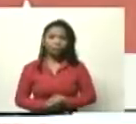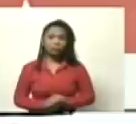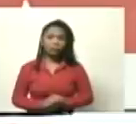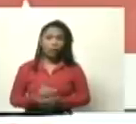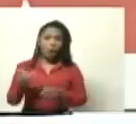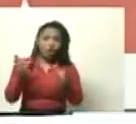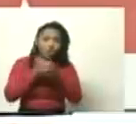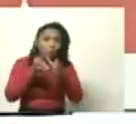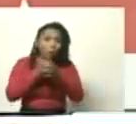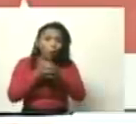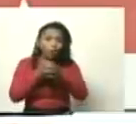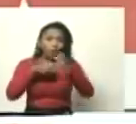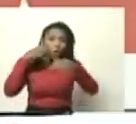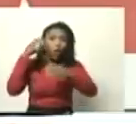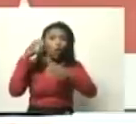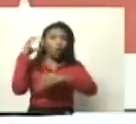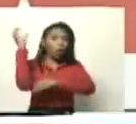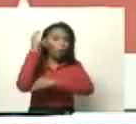Mercenarios colombianos.